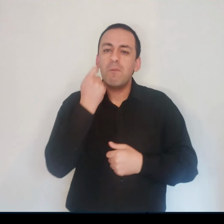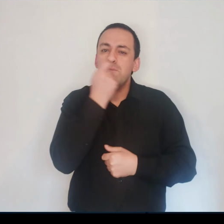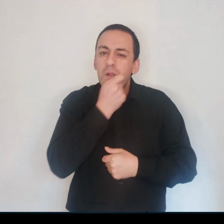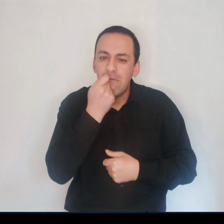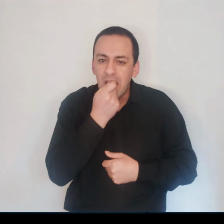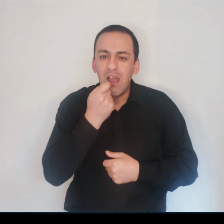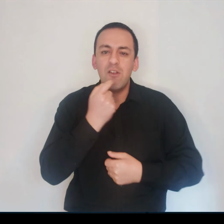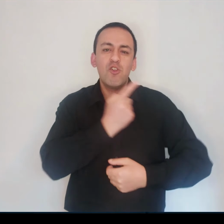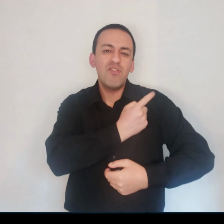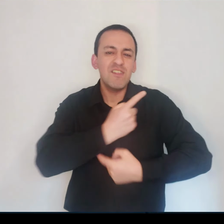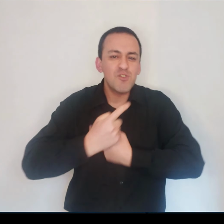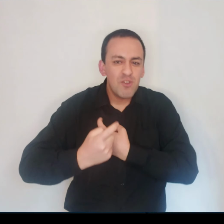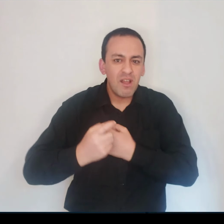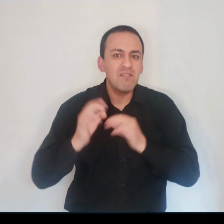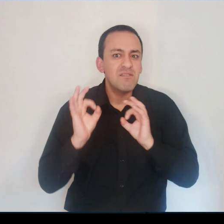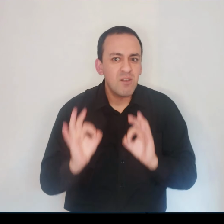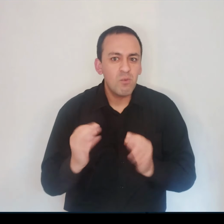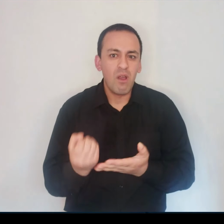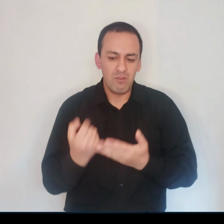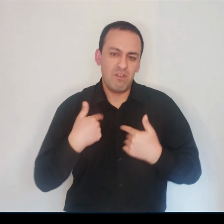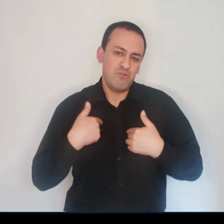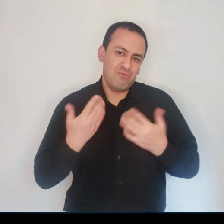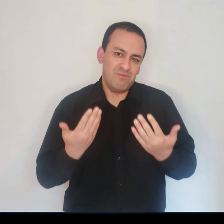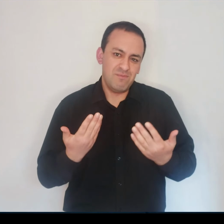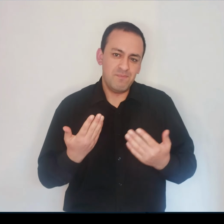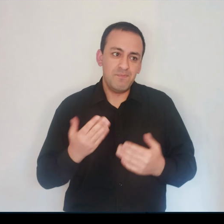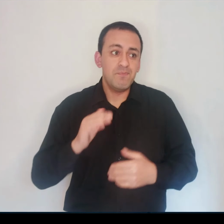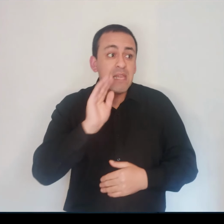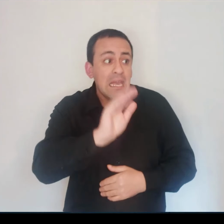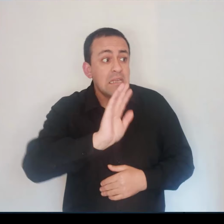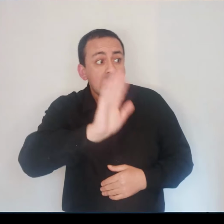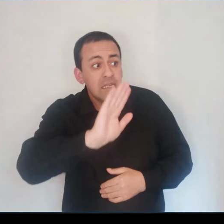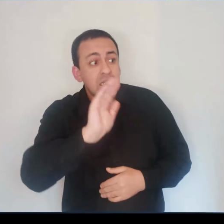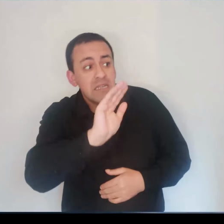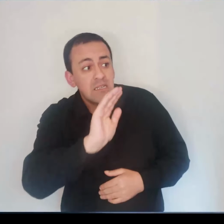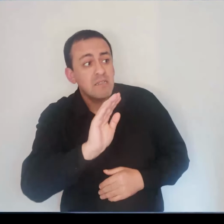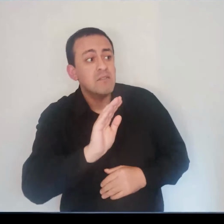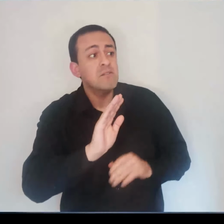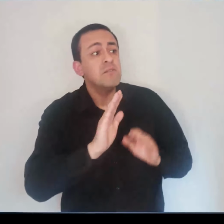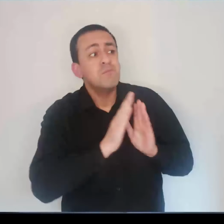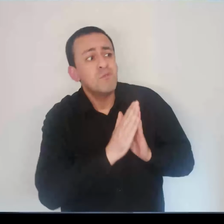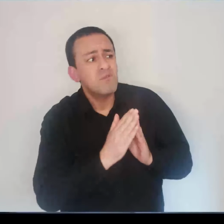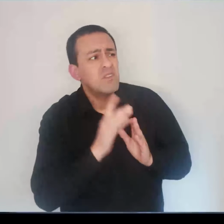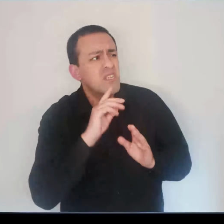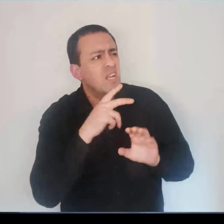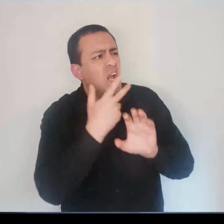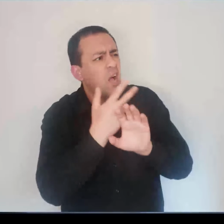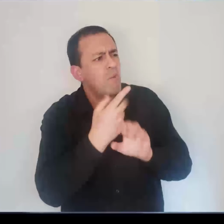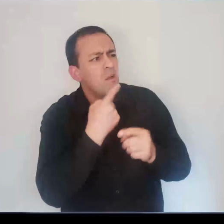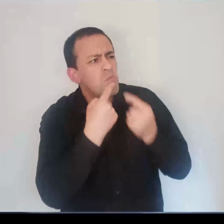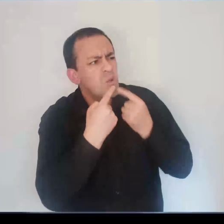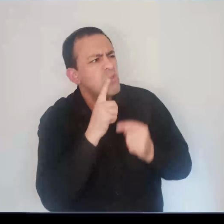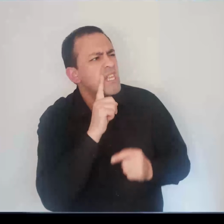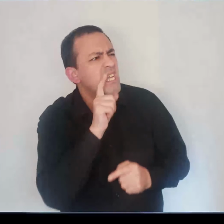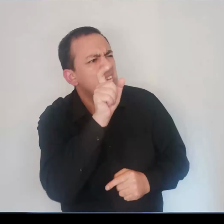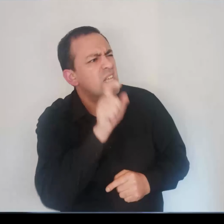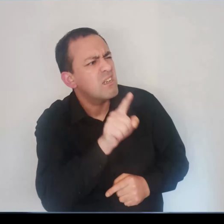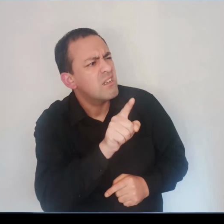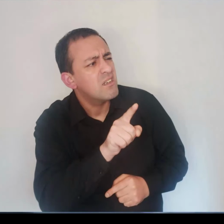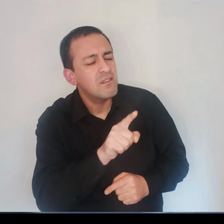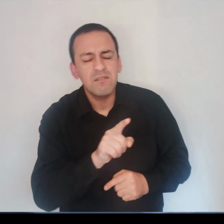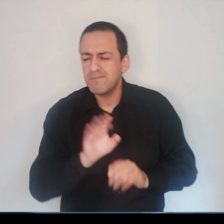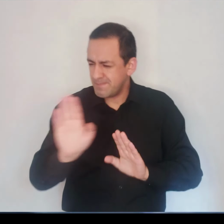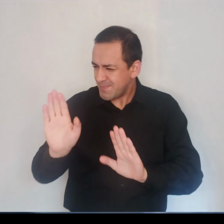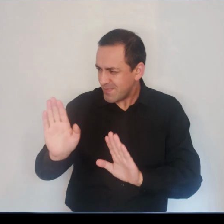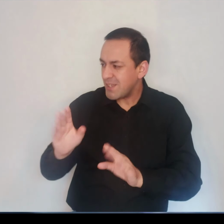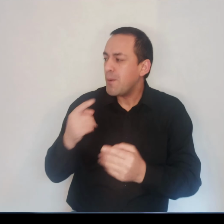labial o un desodorante más seguro. ¡Hey, Ralfi! ¡Hey! ¡Psst! ¡Ralfi! ¡Ralfi! ¿Qué son todas esas cámaras, amigo? ¡Ja, Oh,